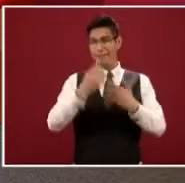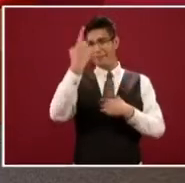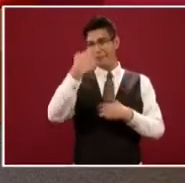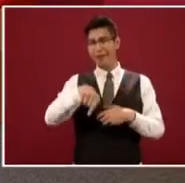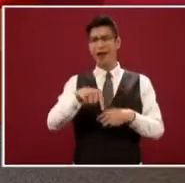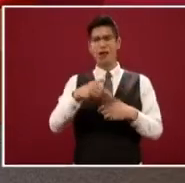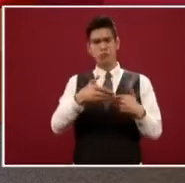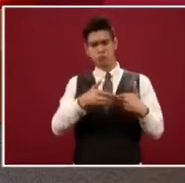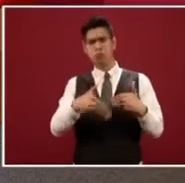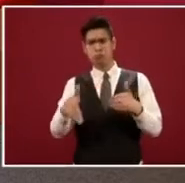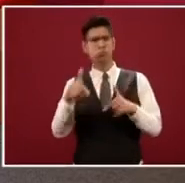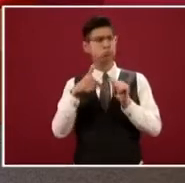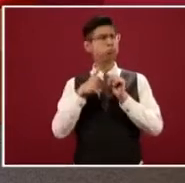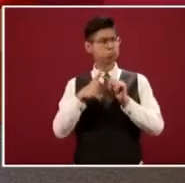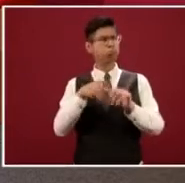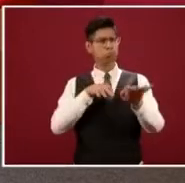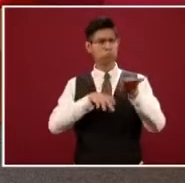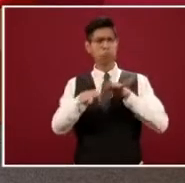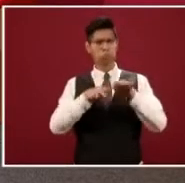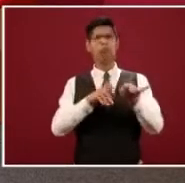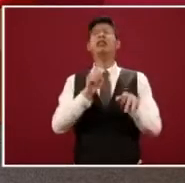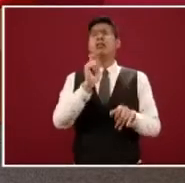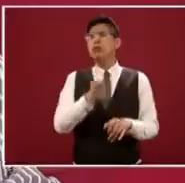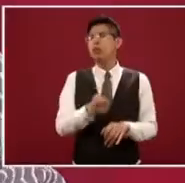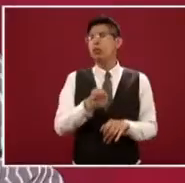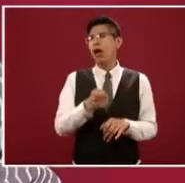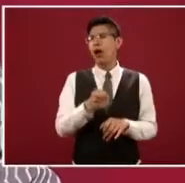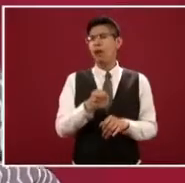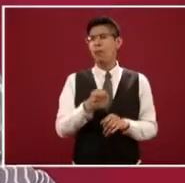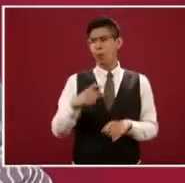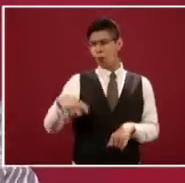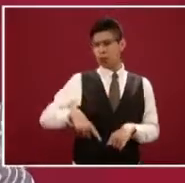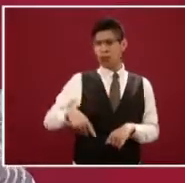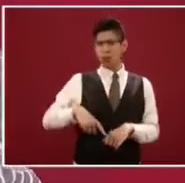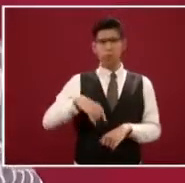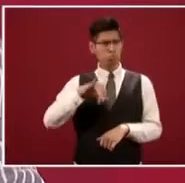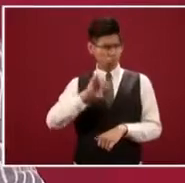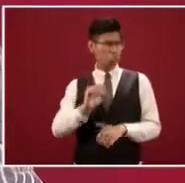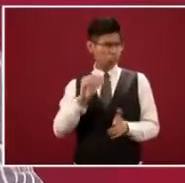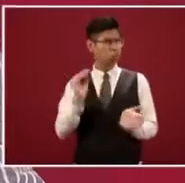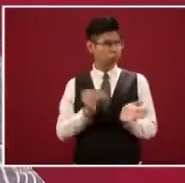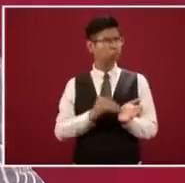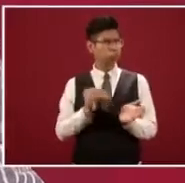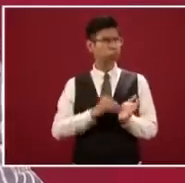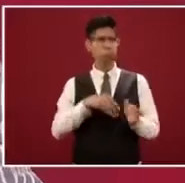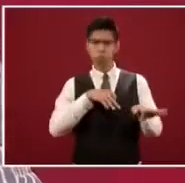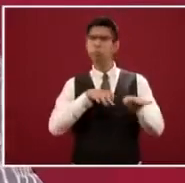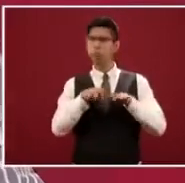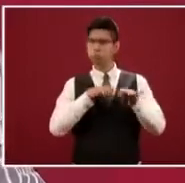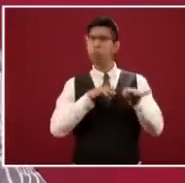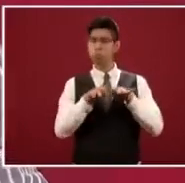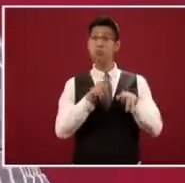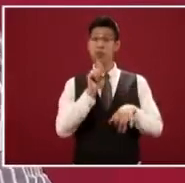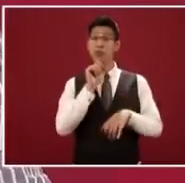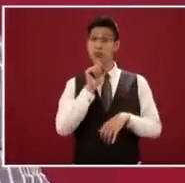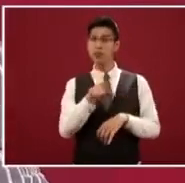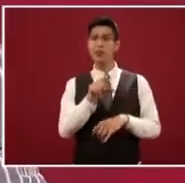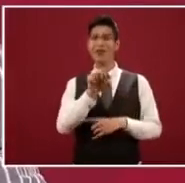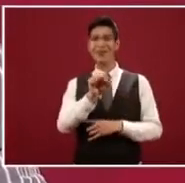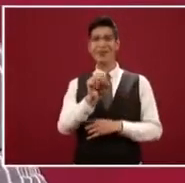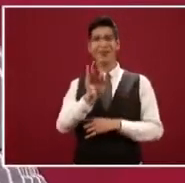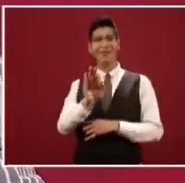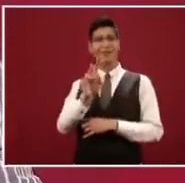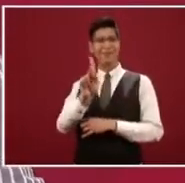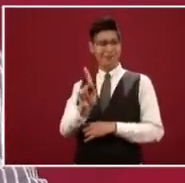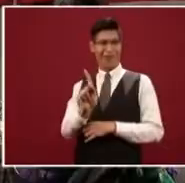de operaciones quiere decir garantizar que el gobierno sigue operando, y esto lo explicó posteriormente la Secretaría de la Función Pública